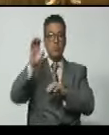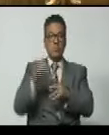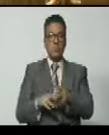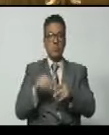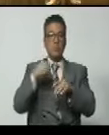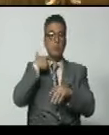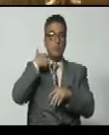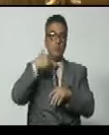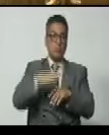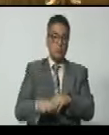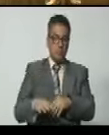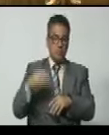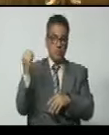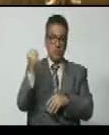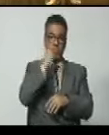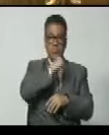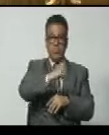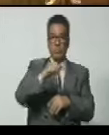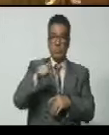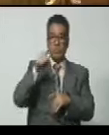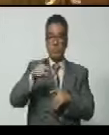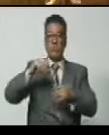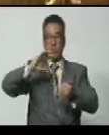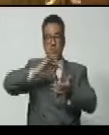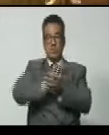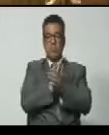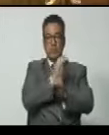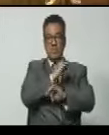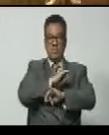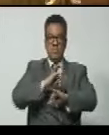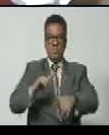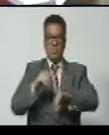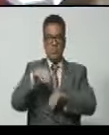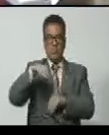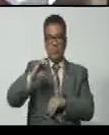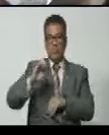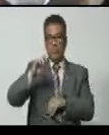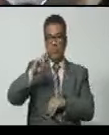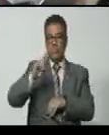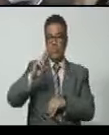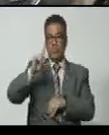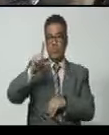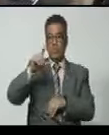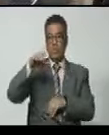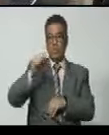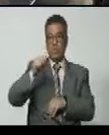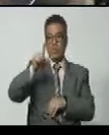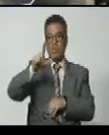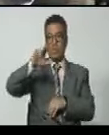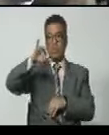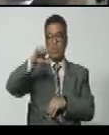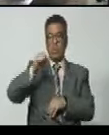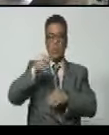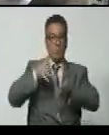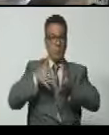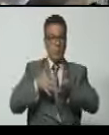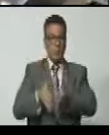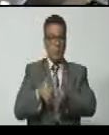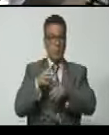que muera el tirano. Allí fue descuartizada Eulalia. Sus restos